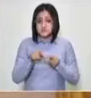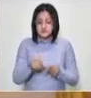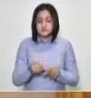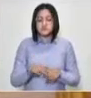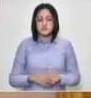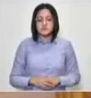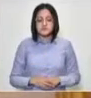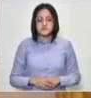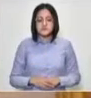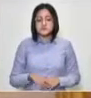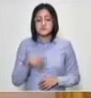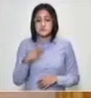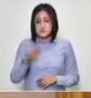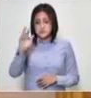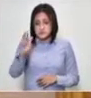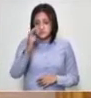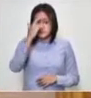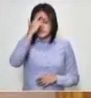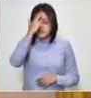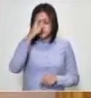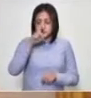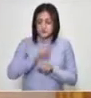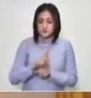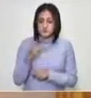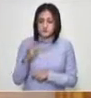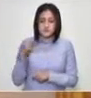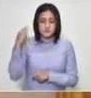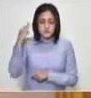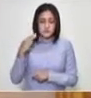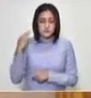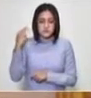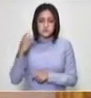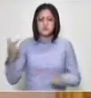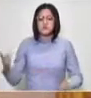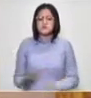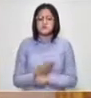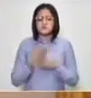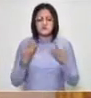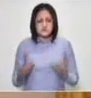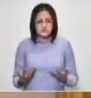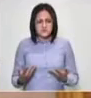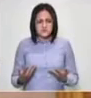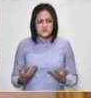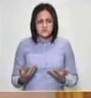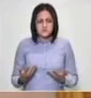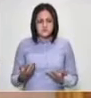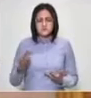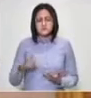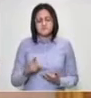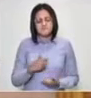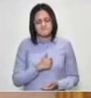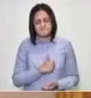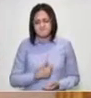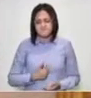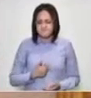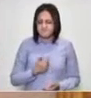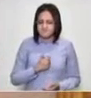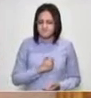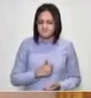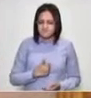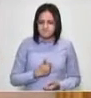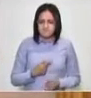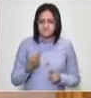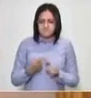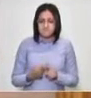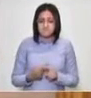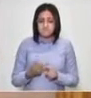Como se recordará, el día 8 de marzo ocurrió este lamentable suceso de la